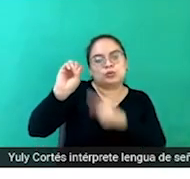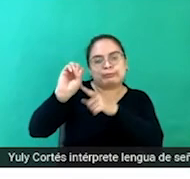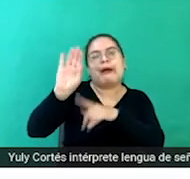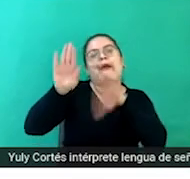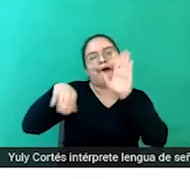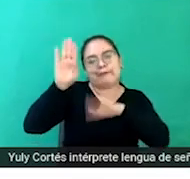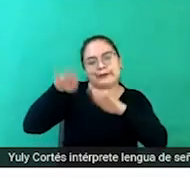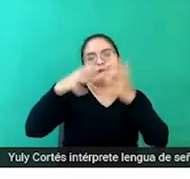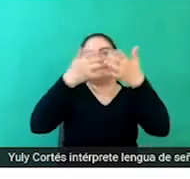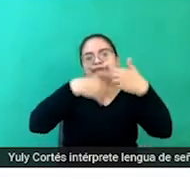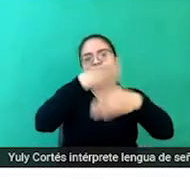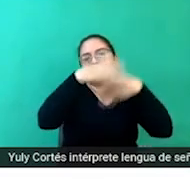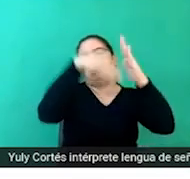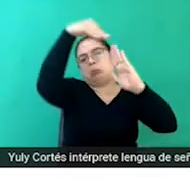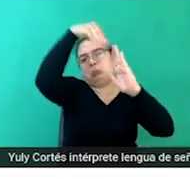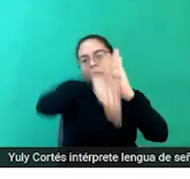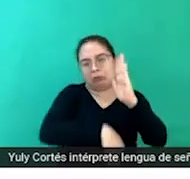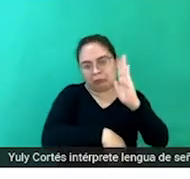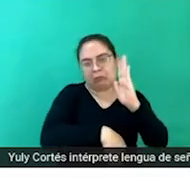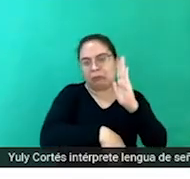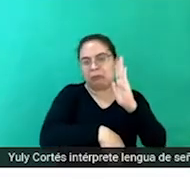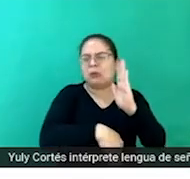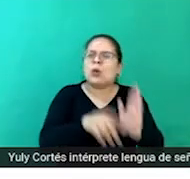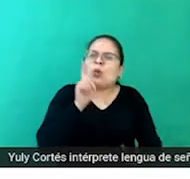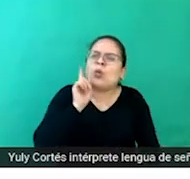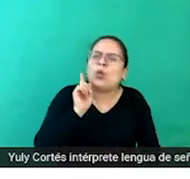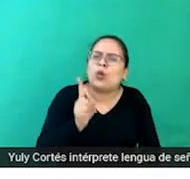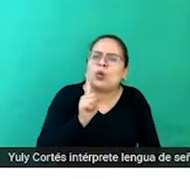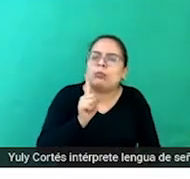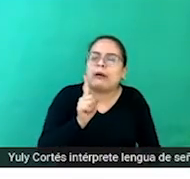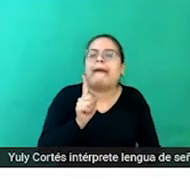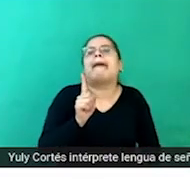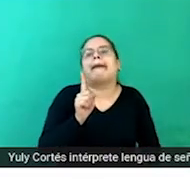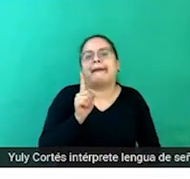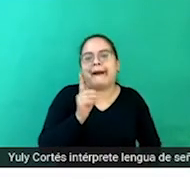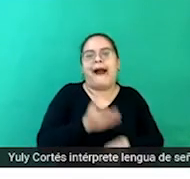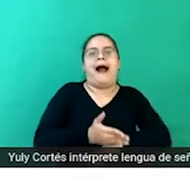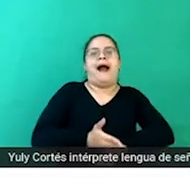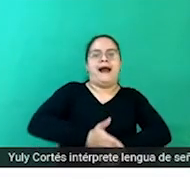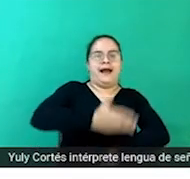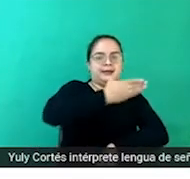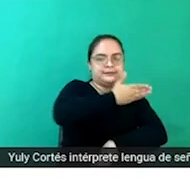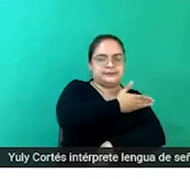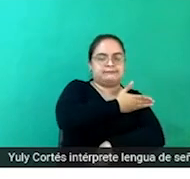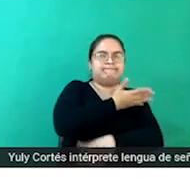fracasar porque no hemos antecedido un